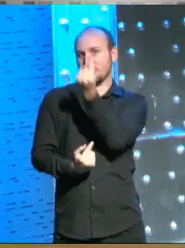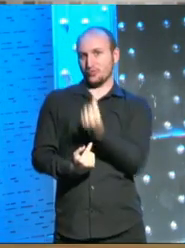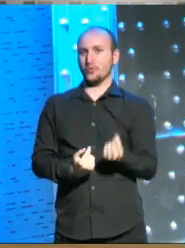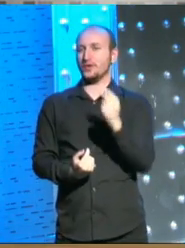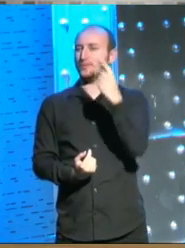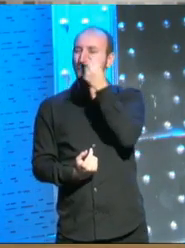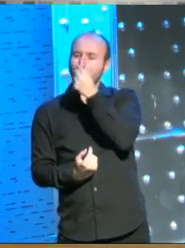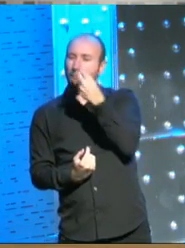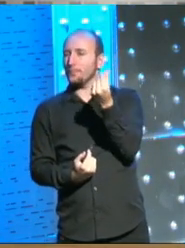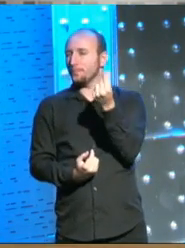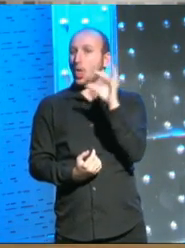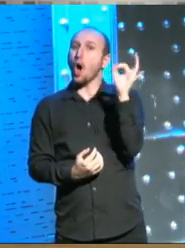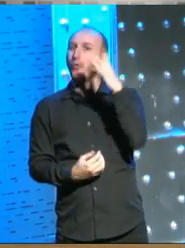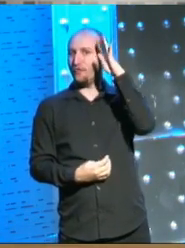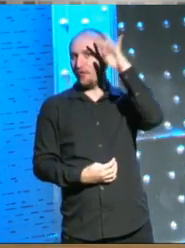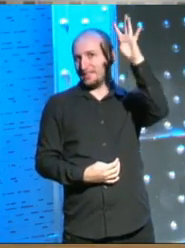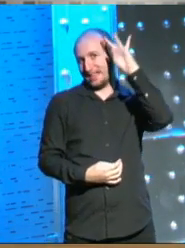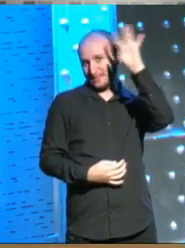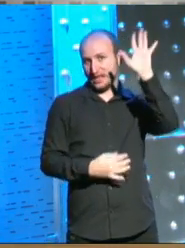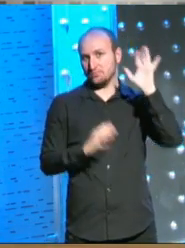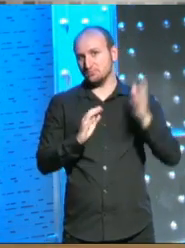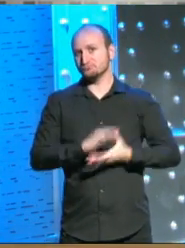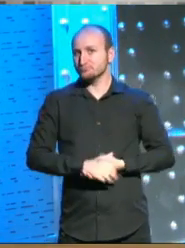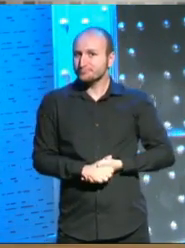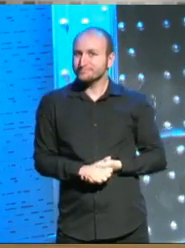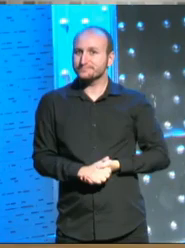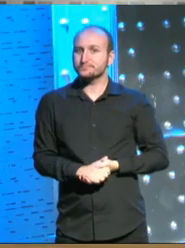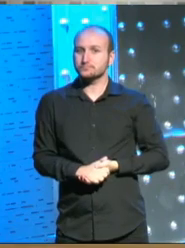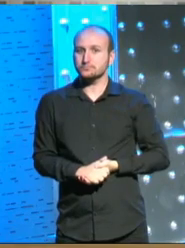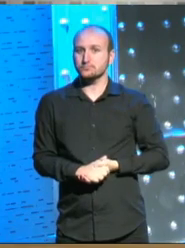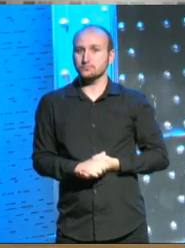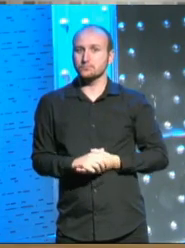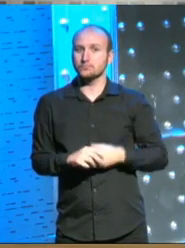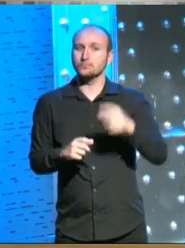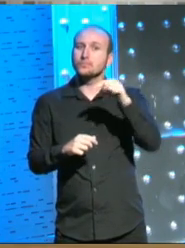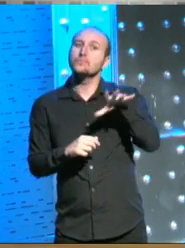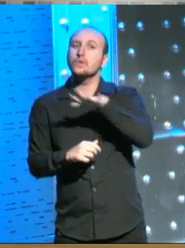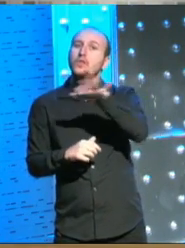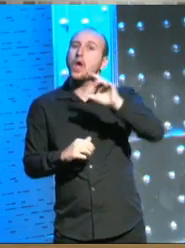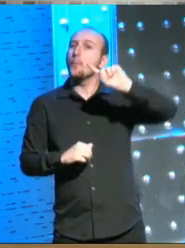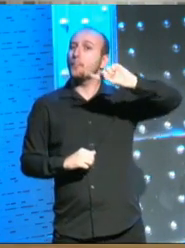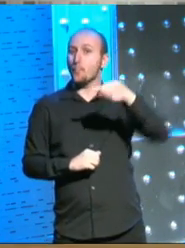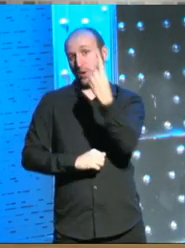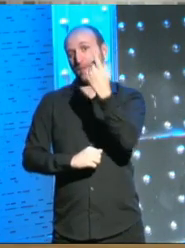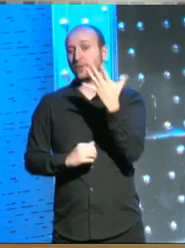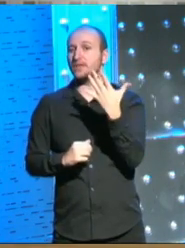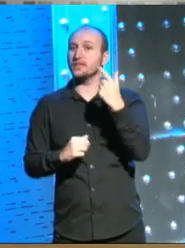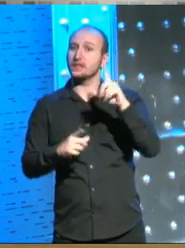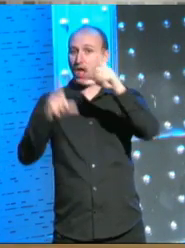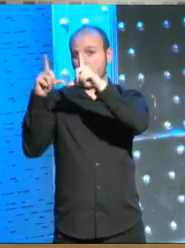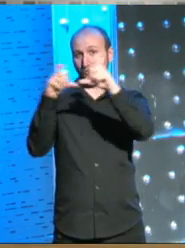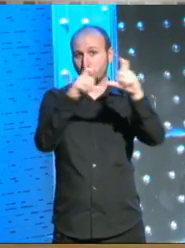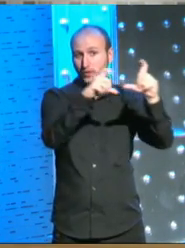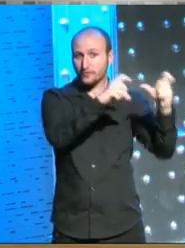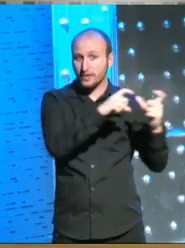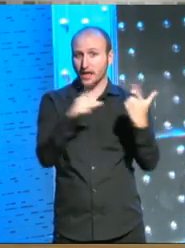habían fantaseado, porque no tenían forma empírica de comprobarlo, ¿no? Por lo tanto, esa fue la primera vez que con fotografía se descompuso